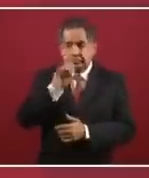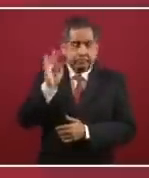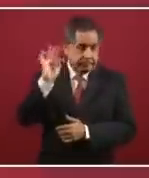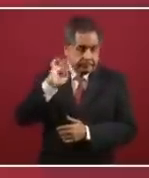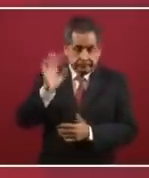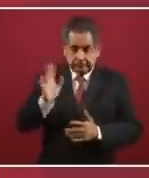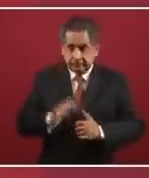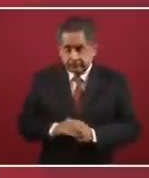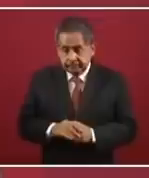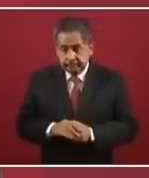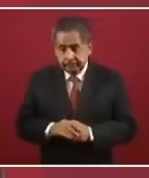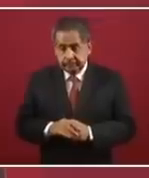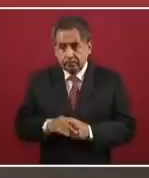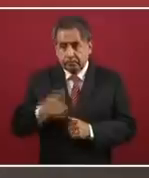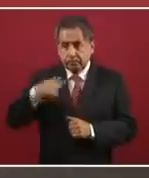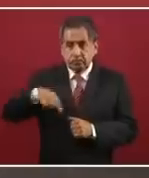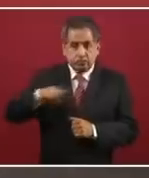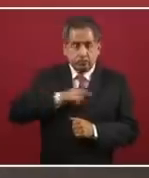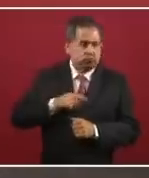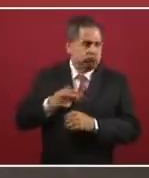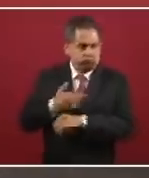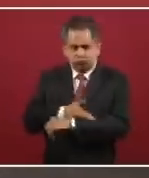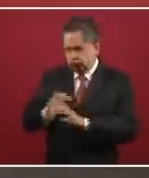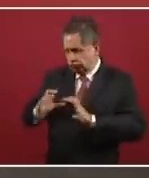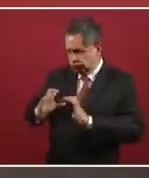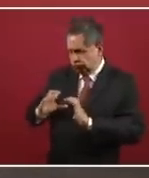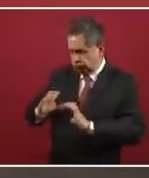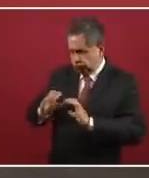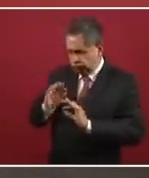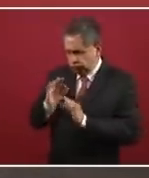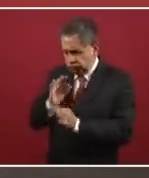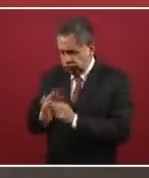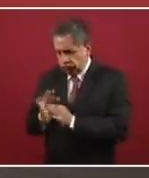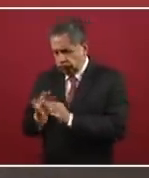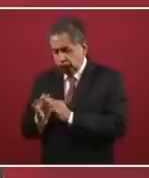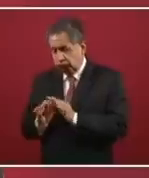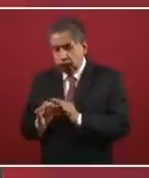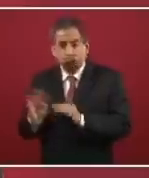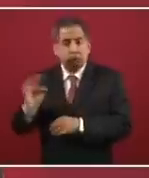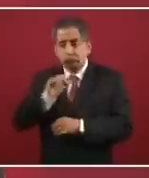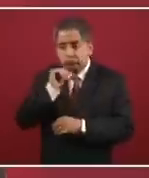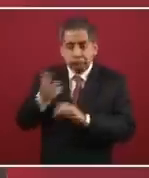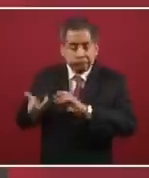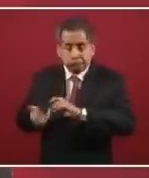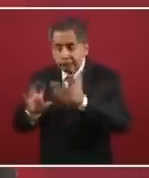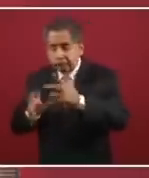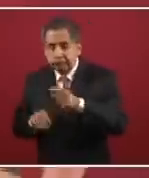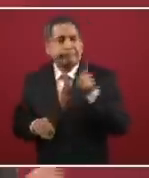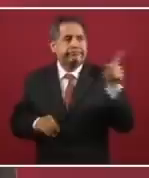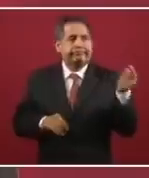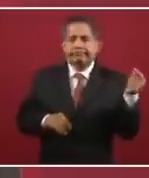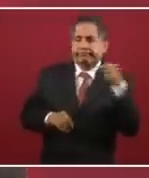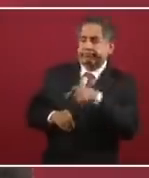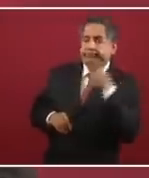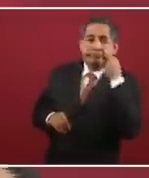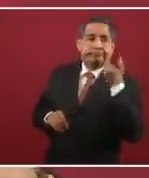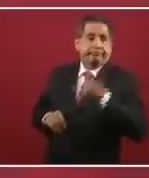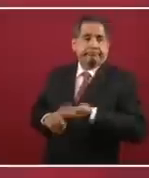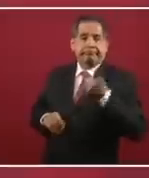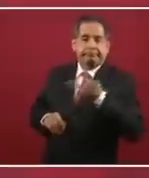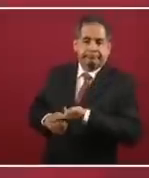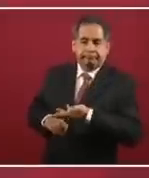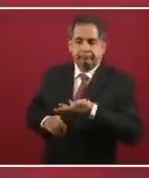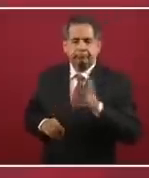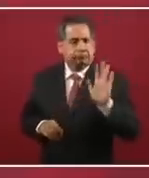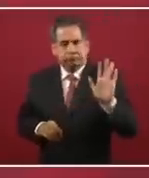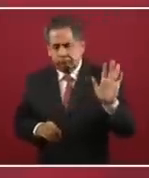que si nosotros no tomáramos las medidas correctas, pues pudiéramos indirectamente provocar que México se